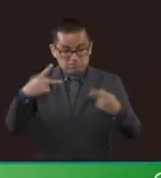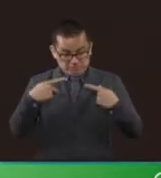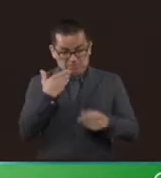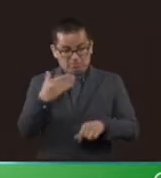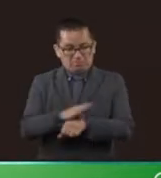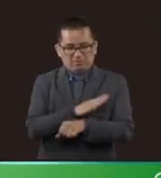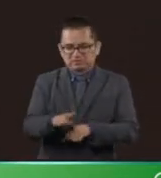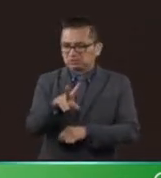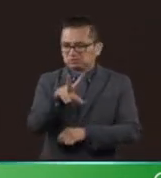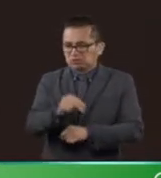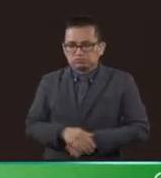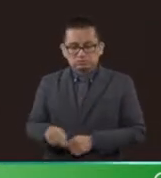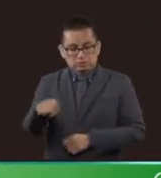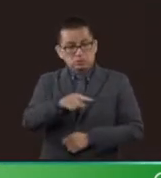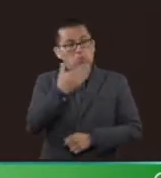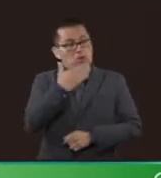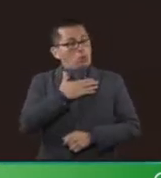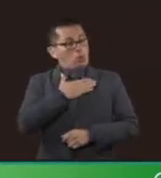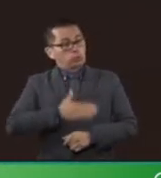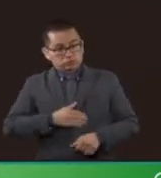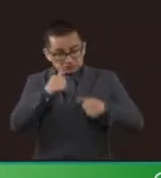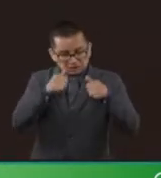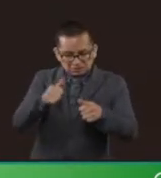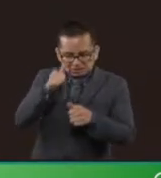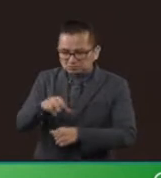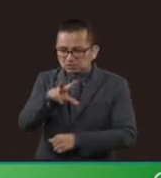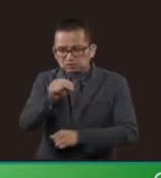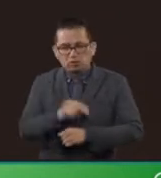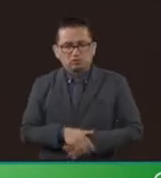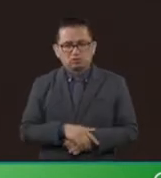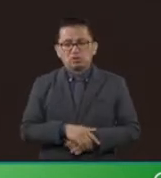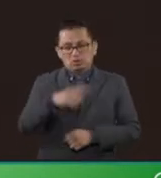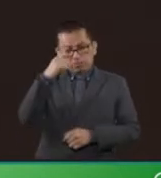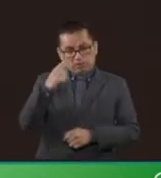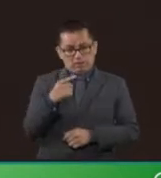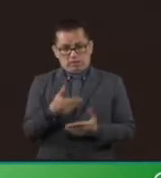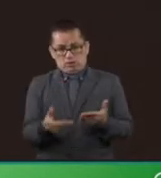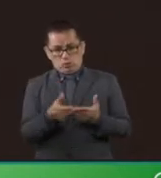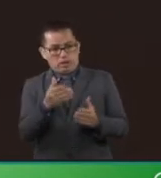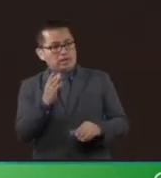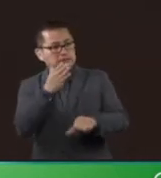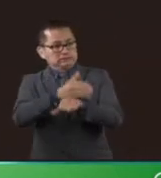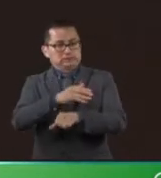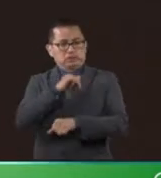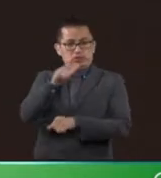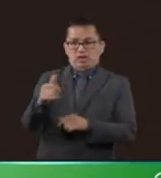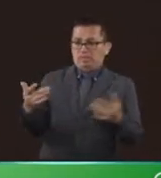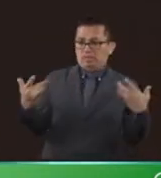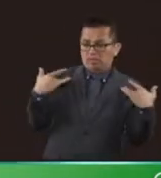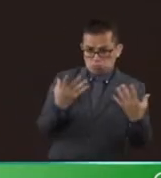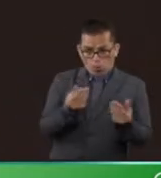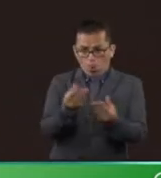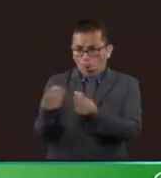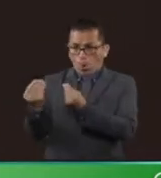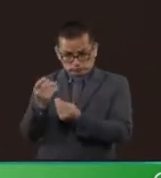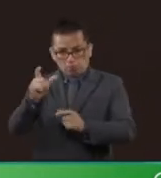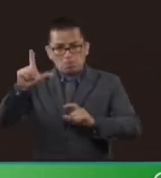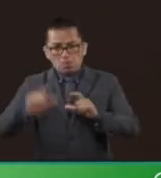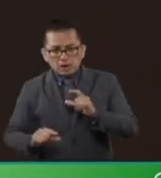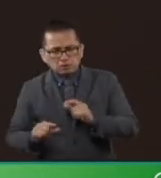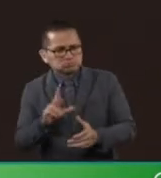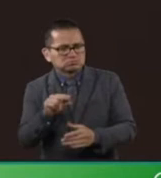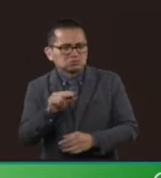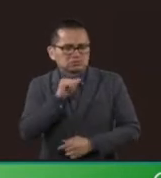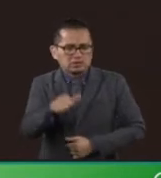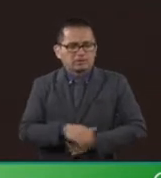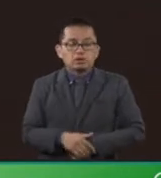no garantizará el acceso a la justicia no va a disminuir los altos niveles de impunidad y no no no va a acabar con